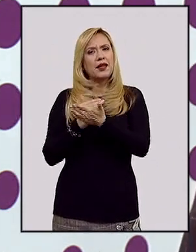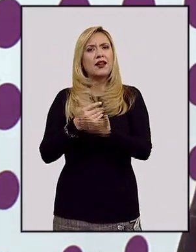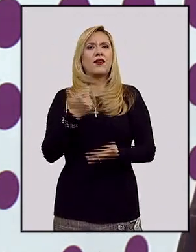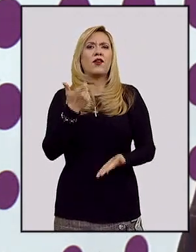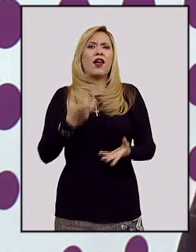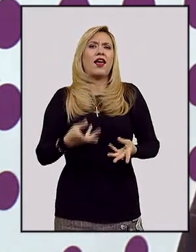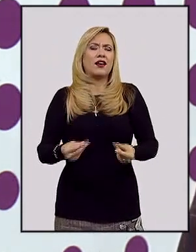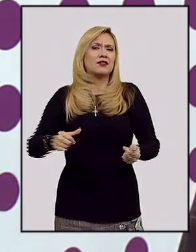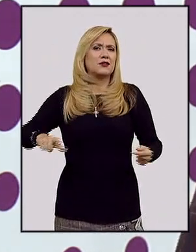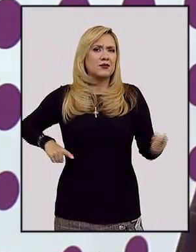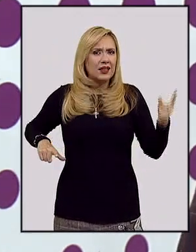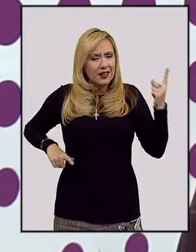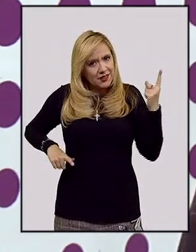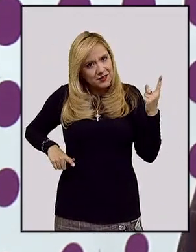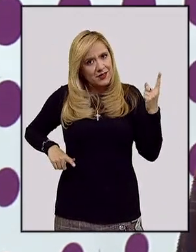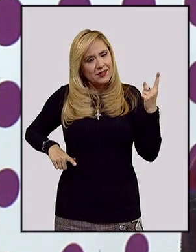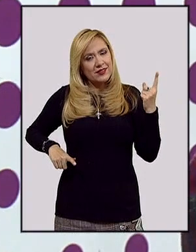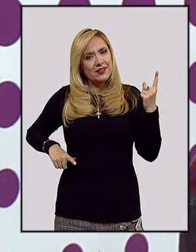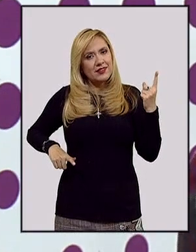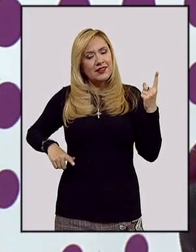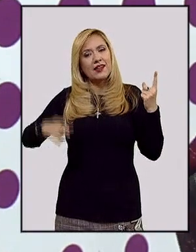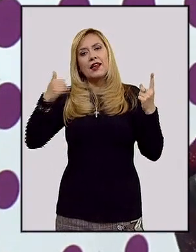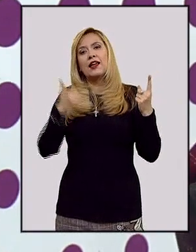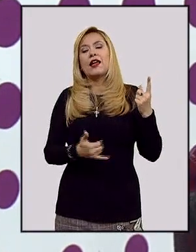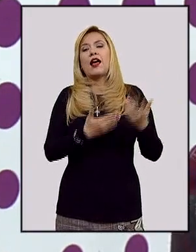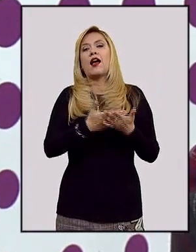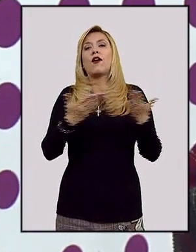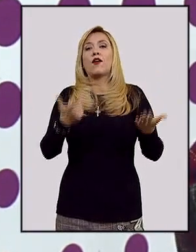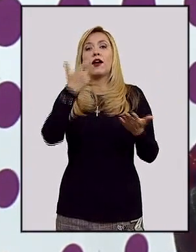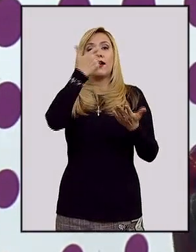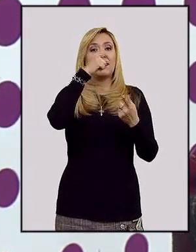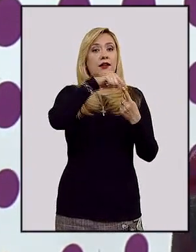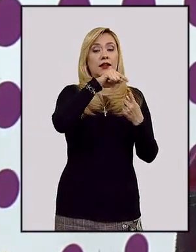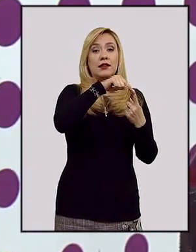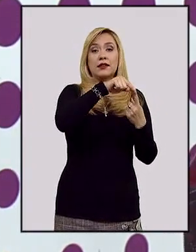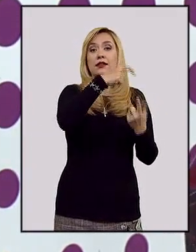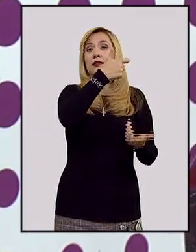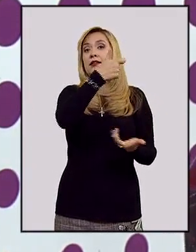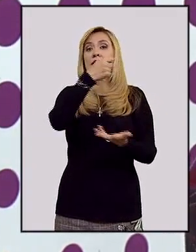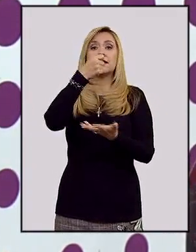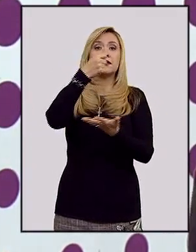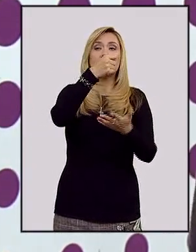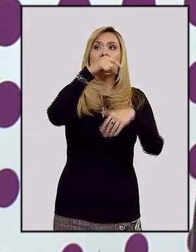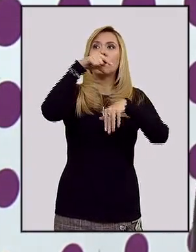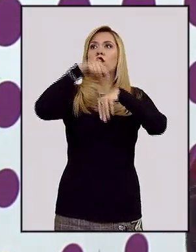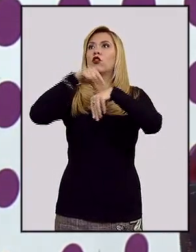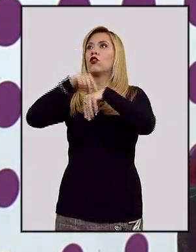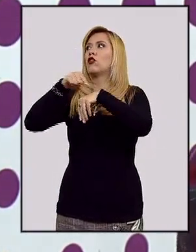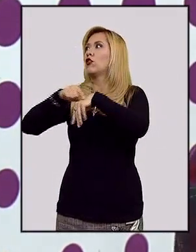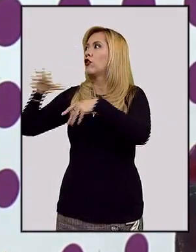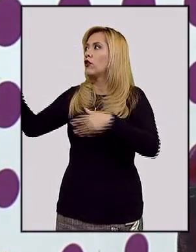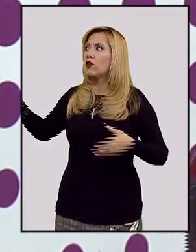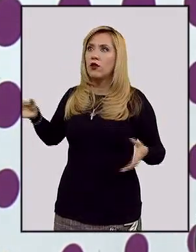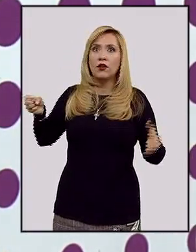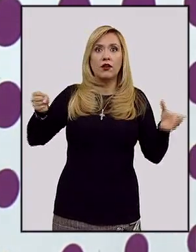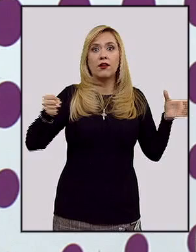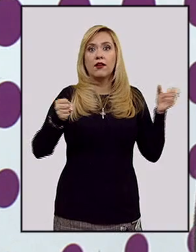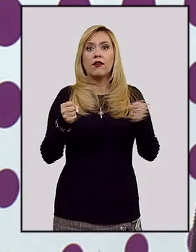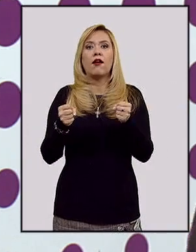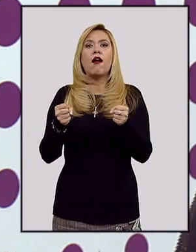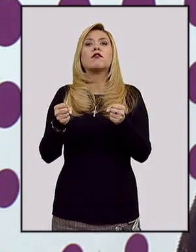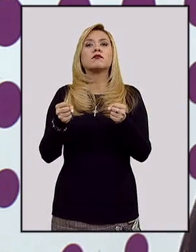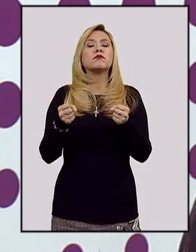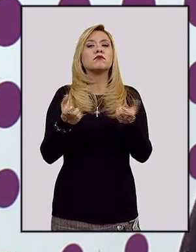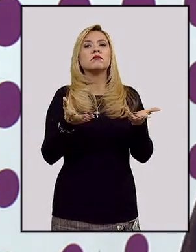Estado. Y finalmente canalizar esos recursos médicos, esos recursos de todo tipo